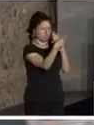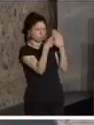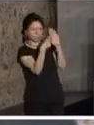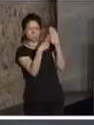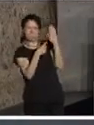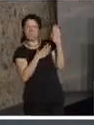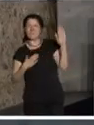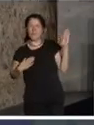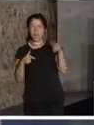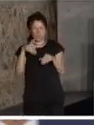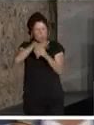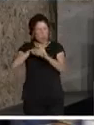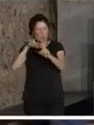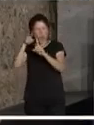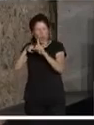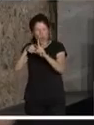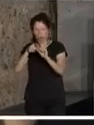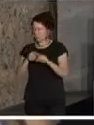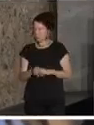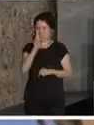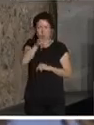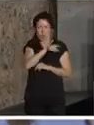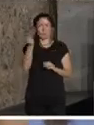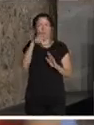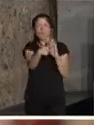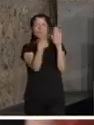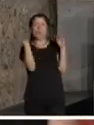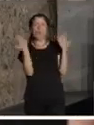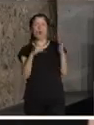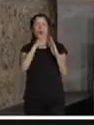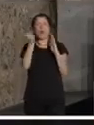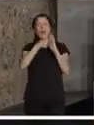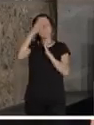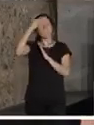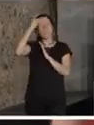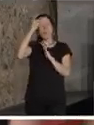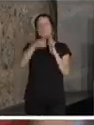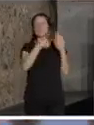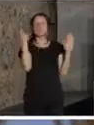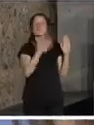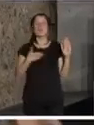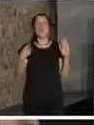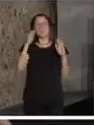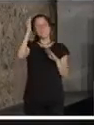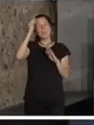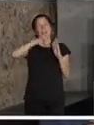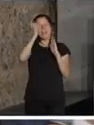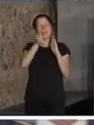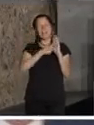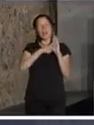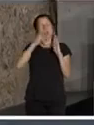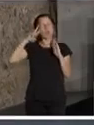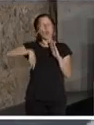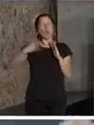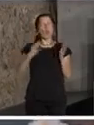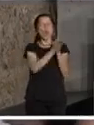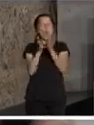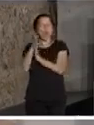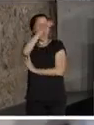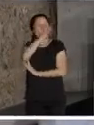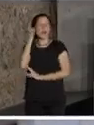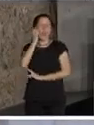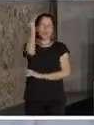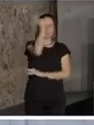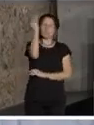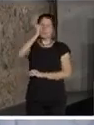derogar eso no es un voto útil también quieren derogar la ley de memoria la ley que reconoce a tantos compañeros y compañeras que